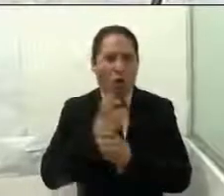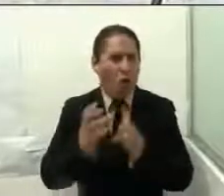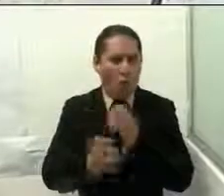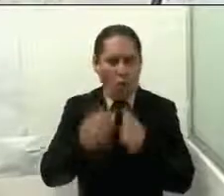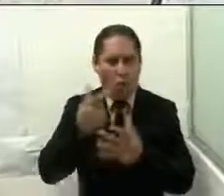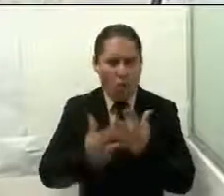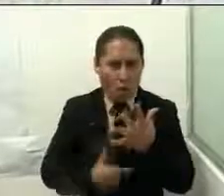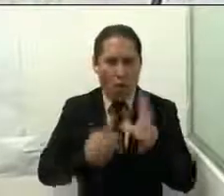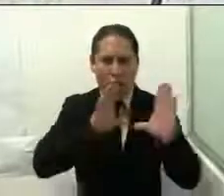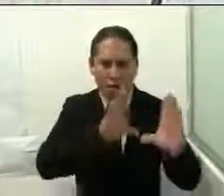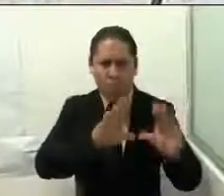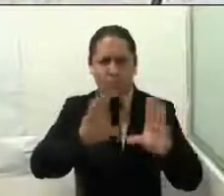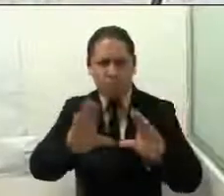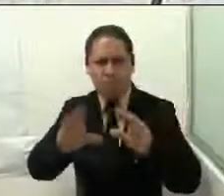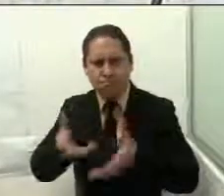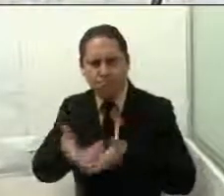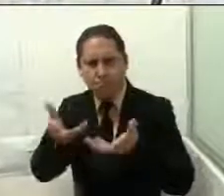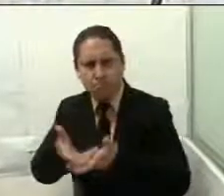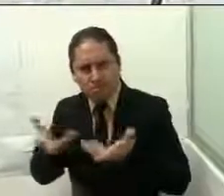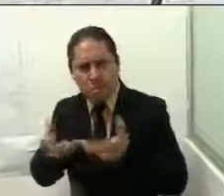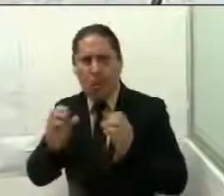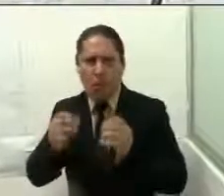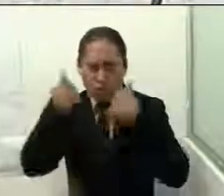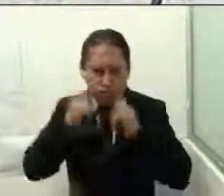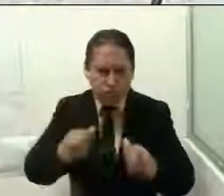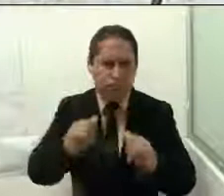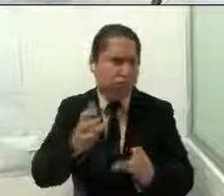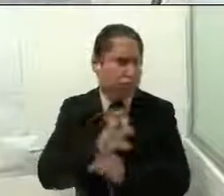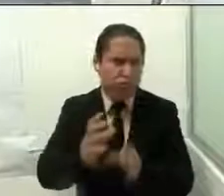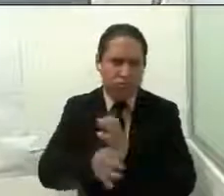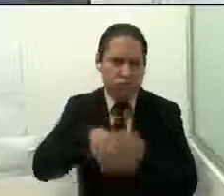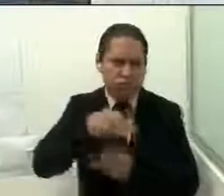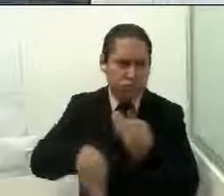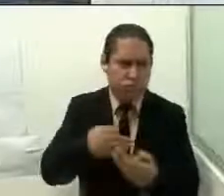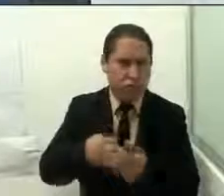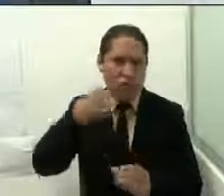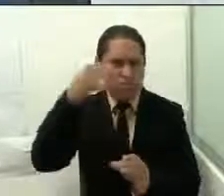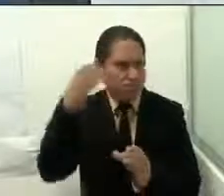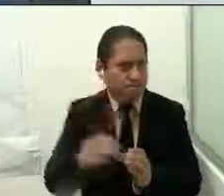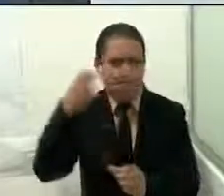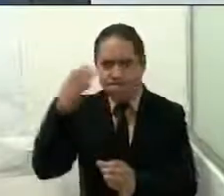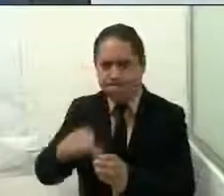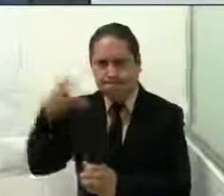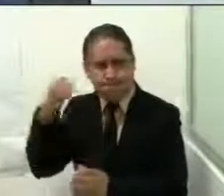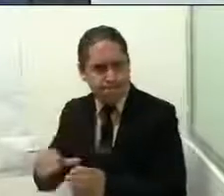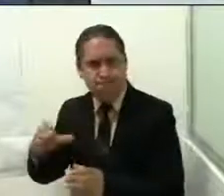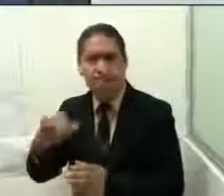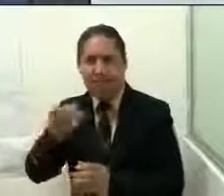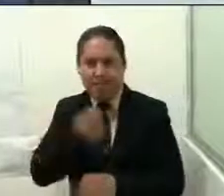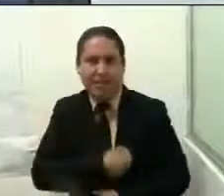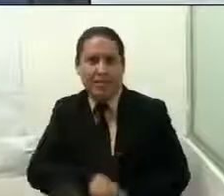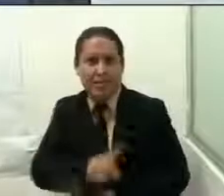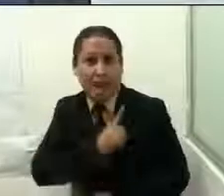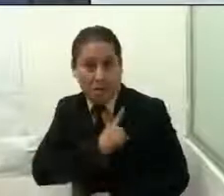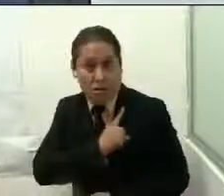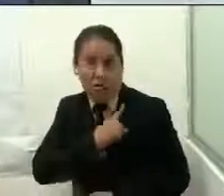buenas prácticas agrícolas y pecuarias para las certificaciones que garantizan la sanidad e inocuidad